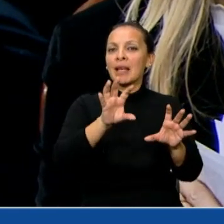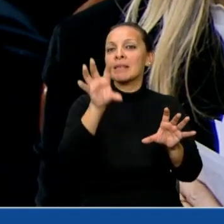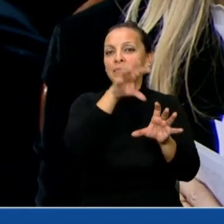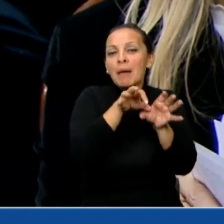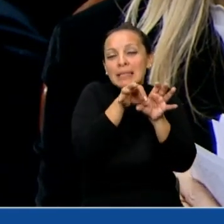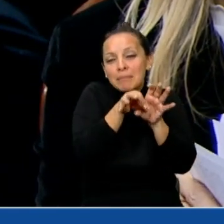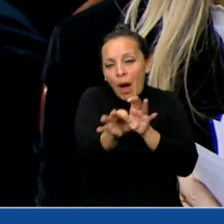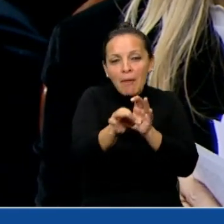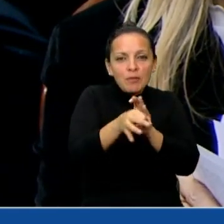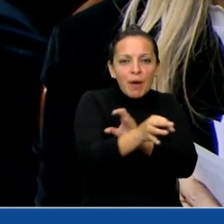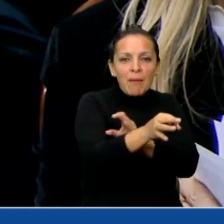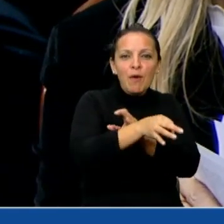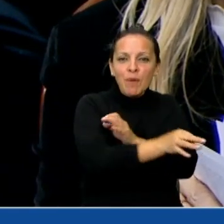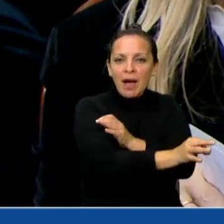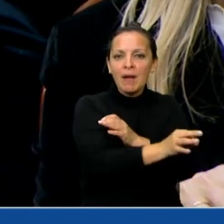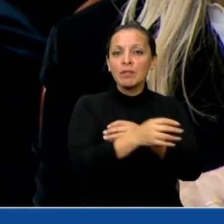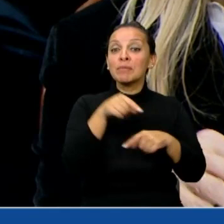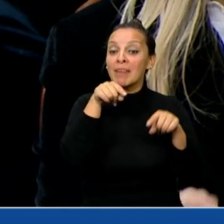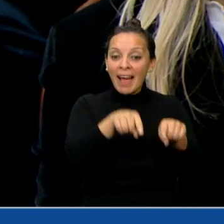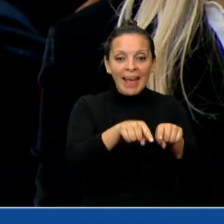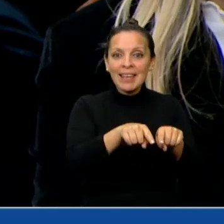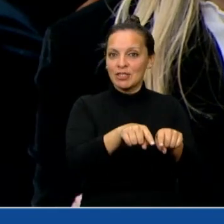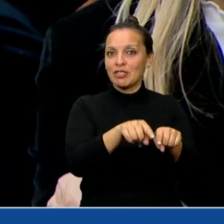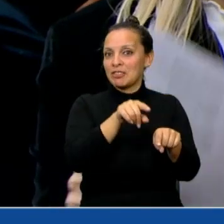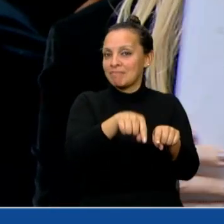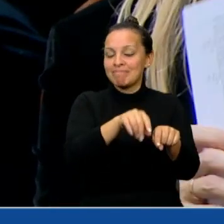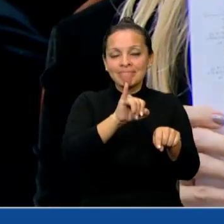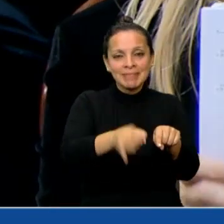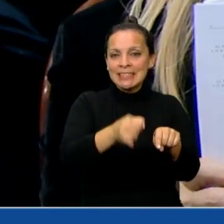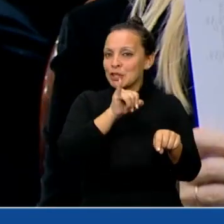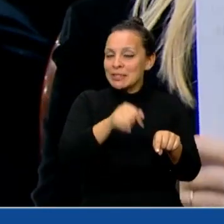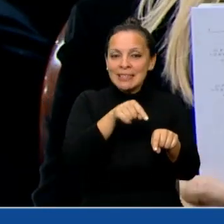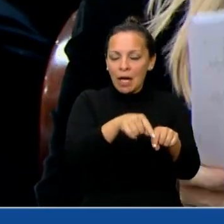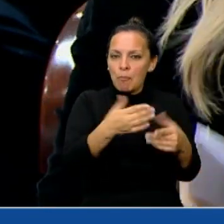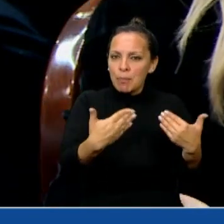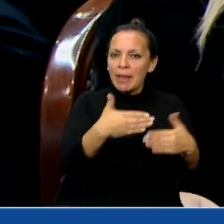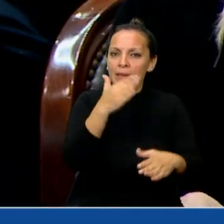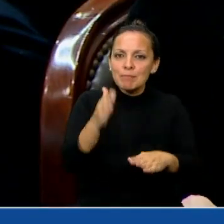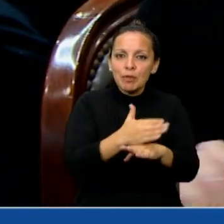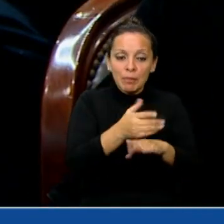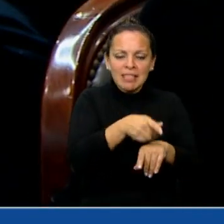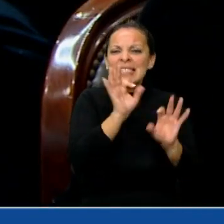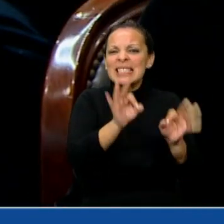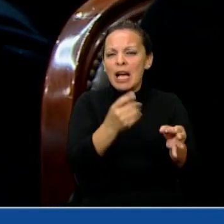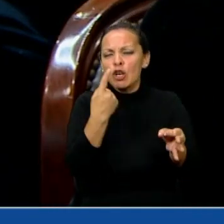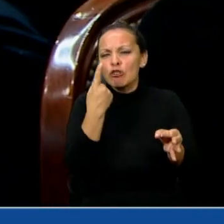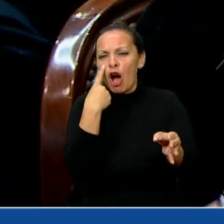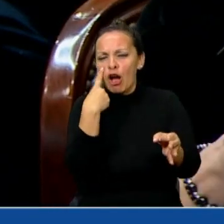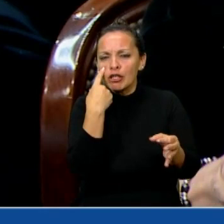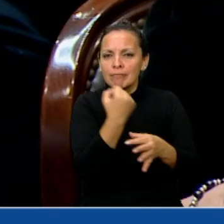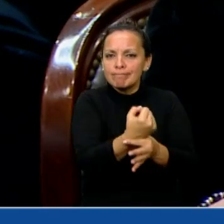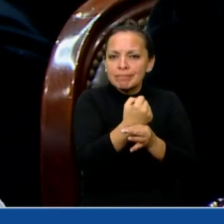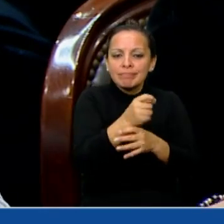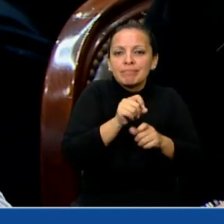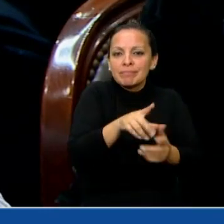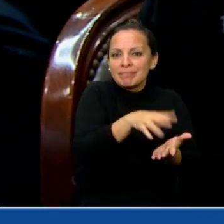nuestra provincia, porque son ellos los únicos que pueden producir por las buenas prácticas la actividad